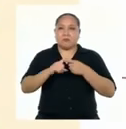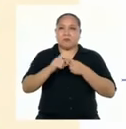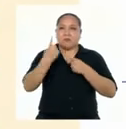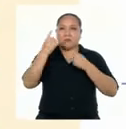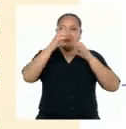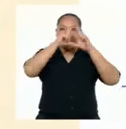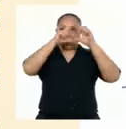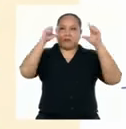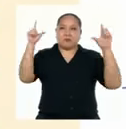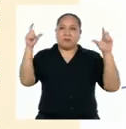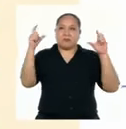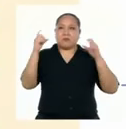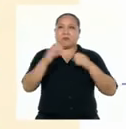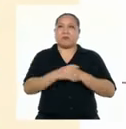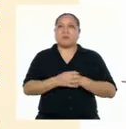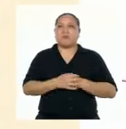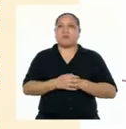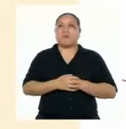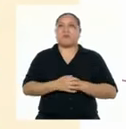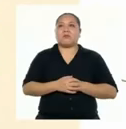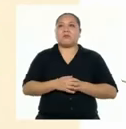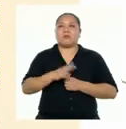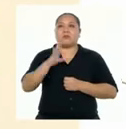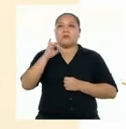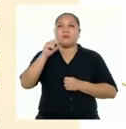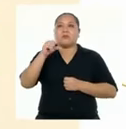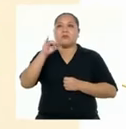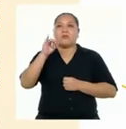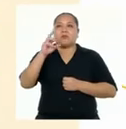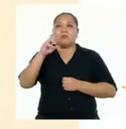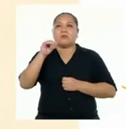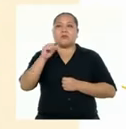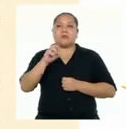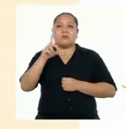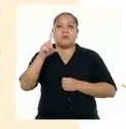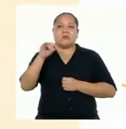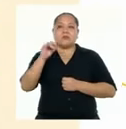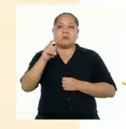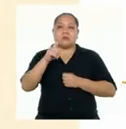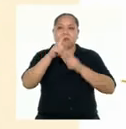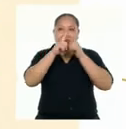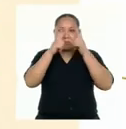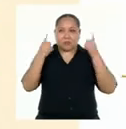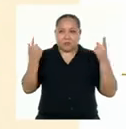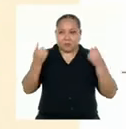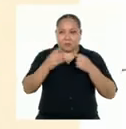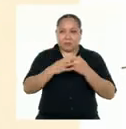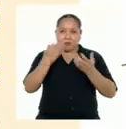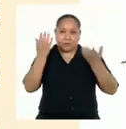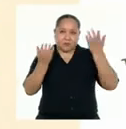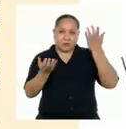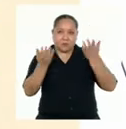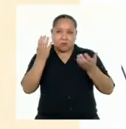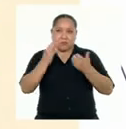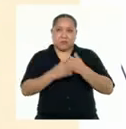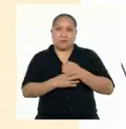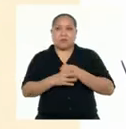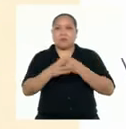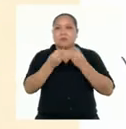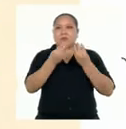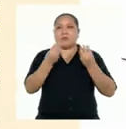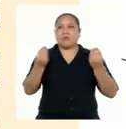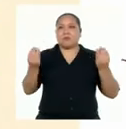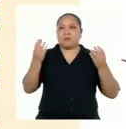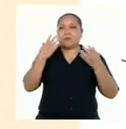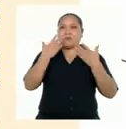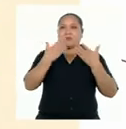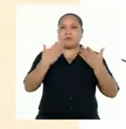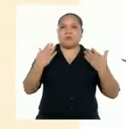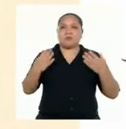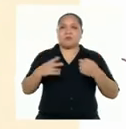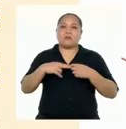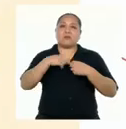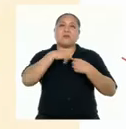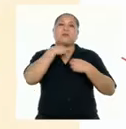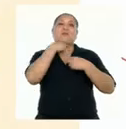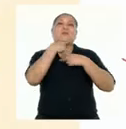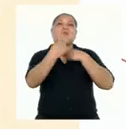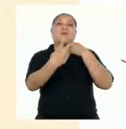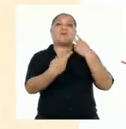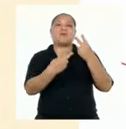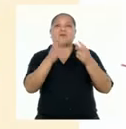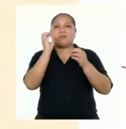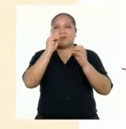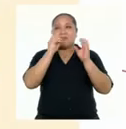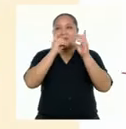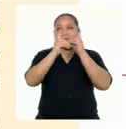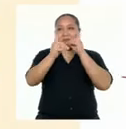se ha sombreado una figura literaria llamada comparación y varios fragmentos que han sido escritos como voces o diálogos. Estos son